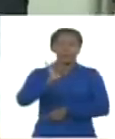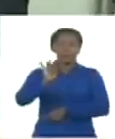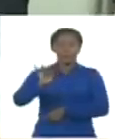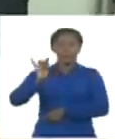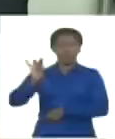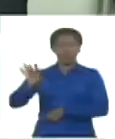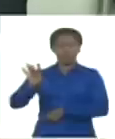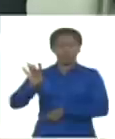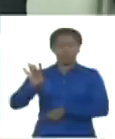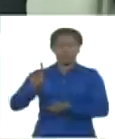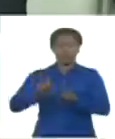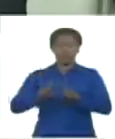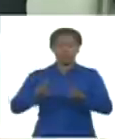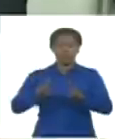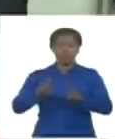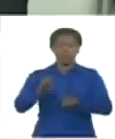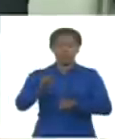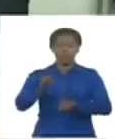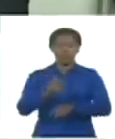debe ser excluido de la cumbre,